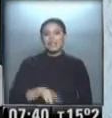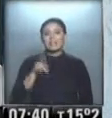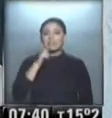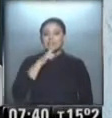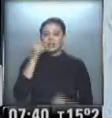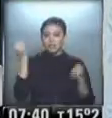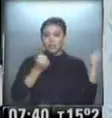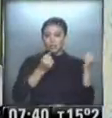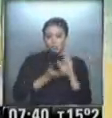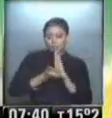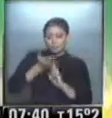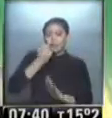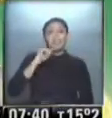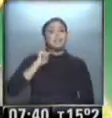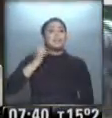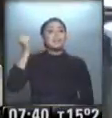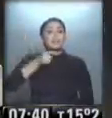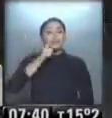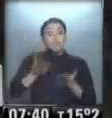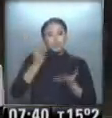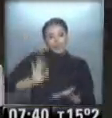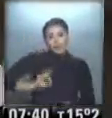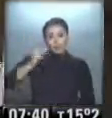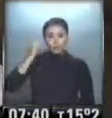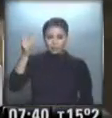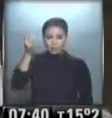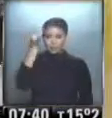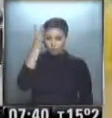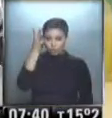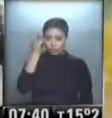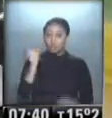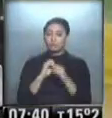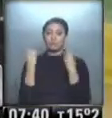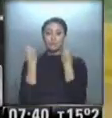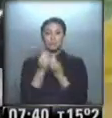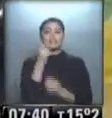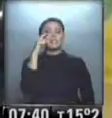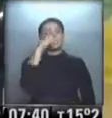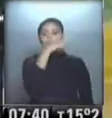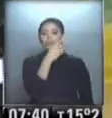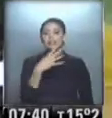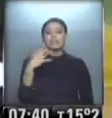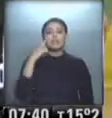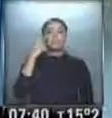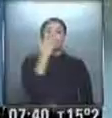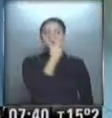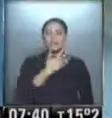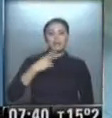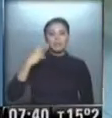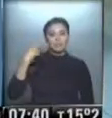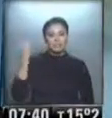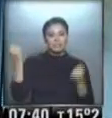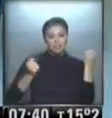suba del 13 por ciento frente igual período de 2012 cuando se patentaron 745 mil 526